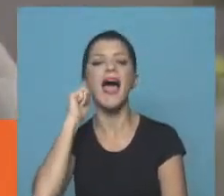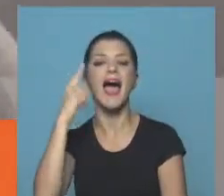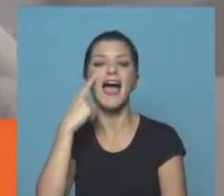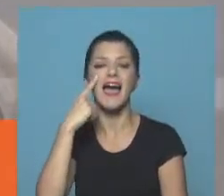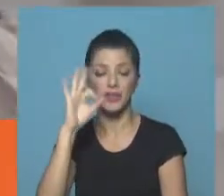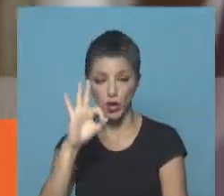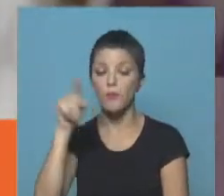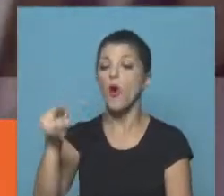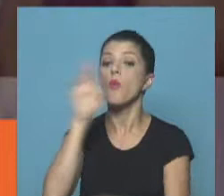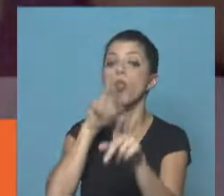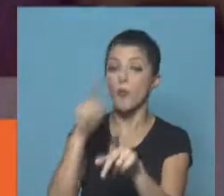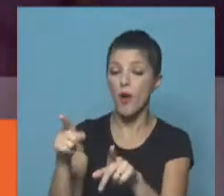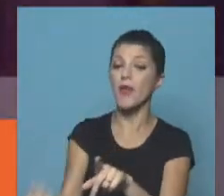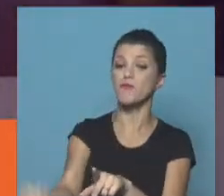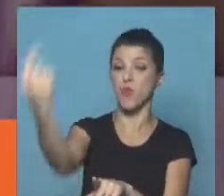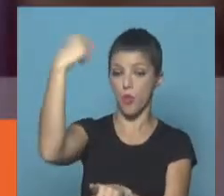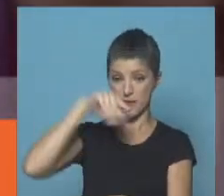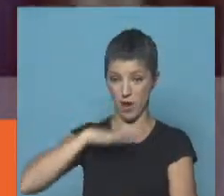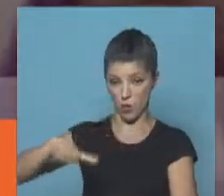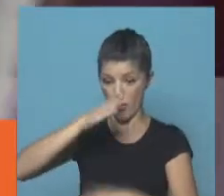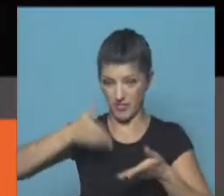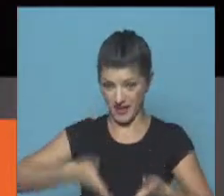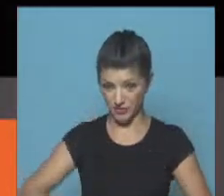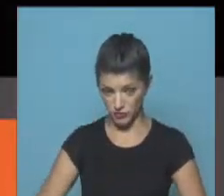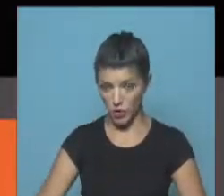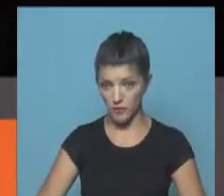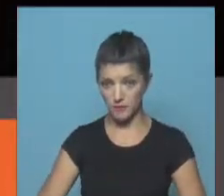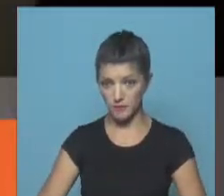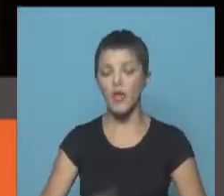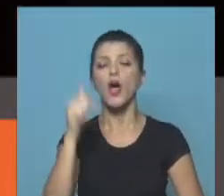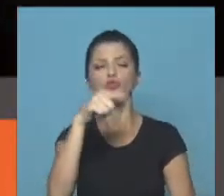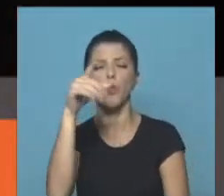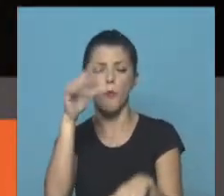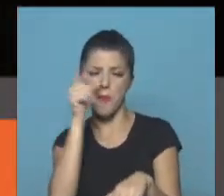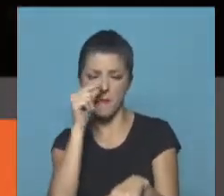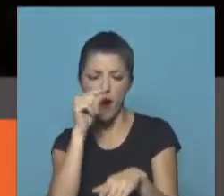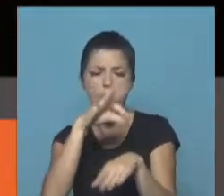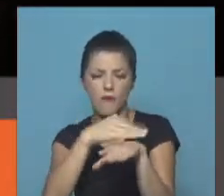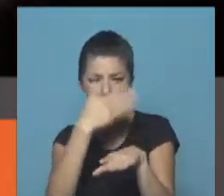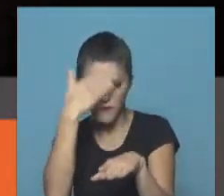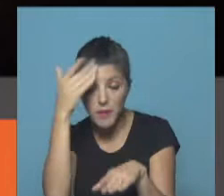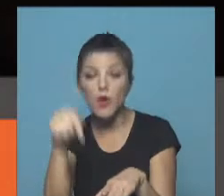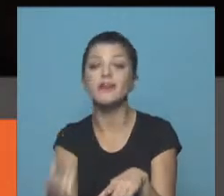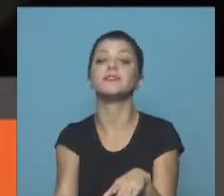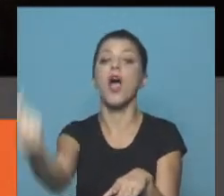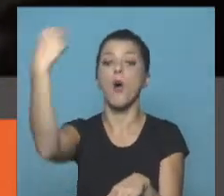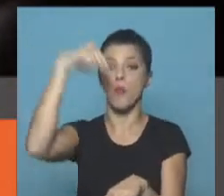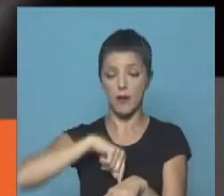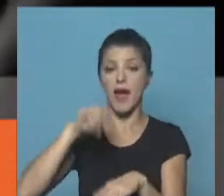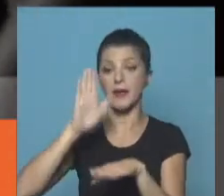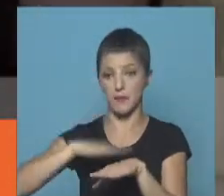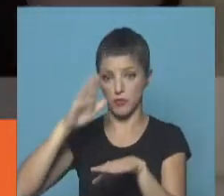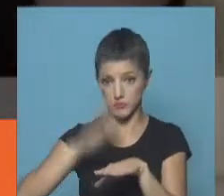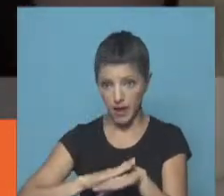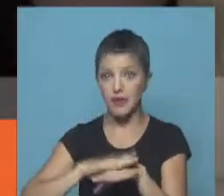Sofía, vuelve a su pueblo natal después de la enfermedad de su padre. Ella vuelve a hacerse cargo de la funeraria que le da nombre a la película,